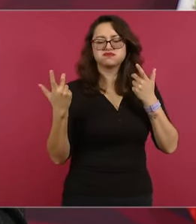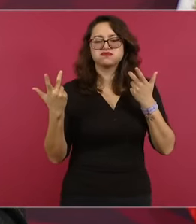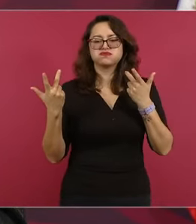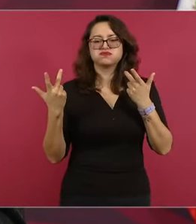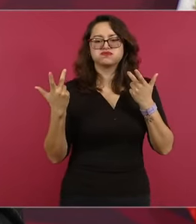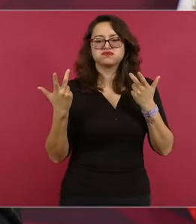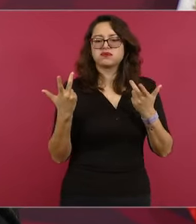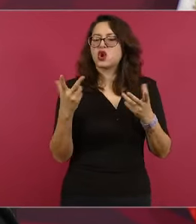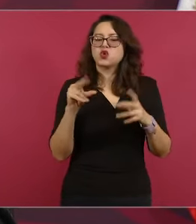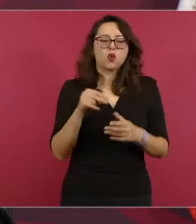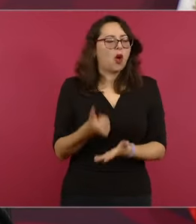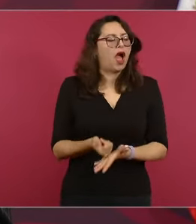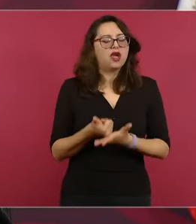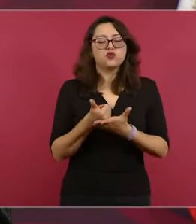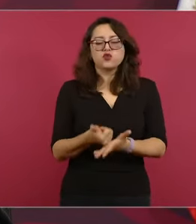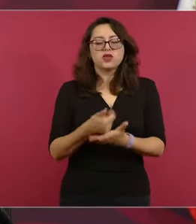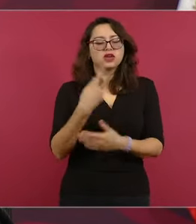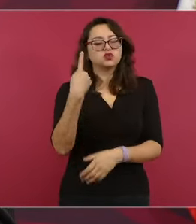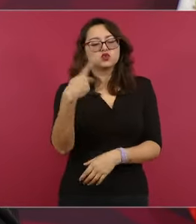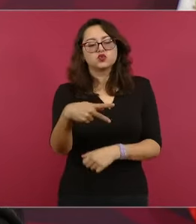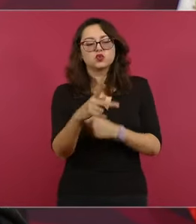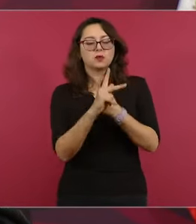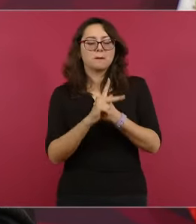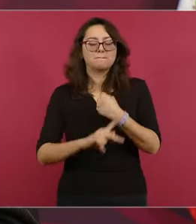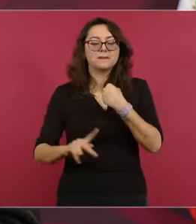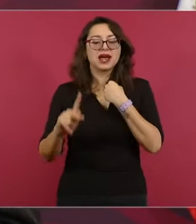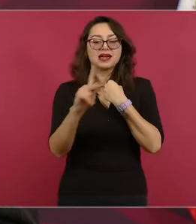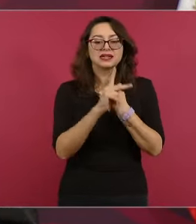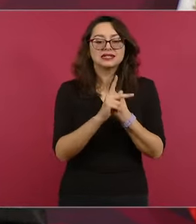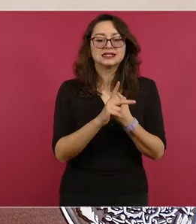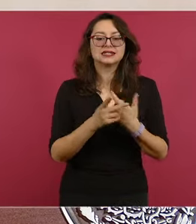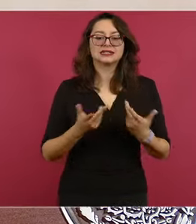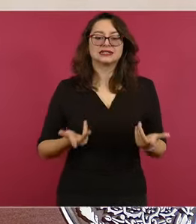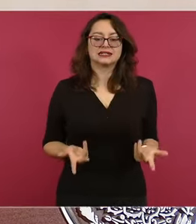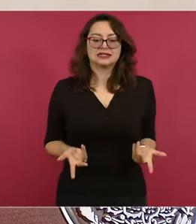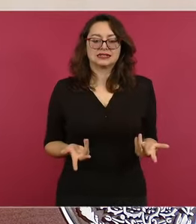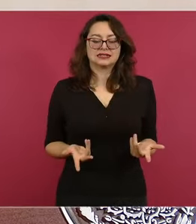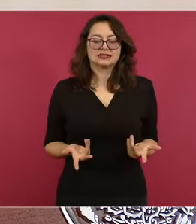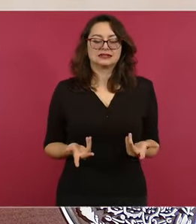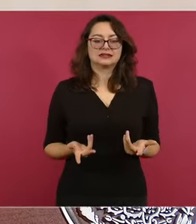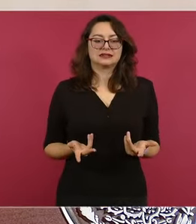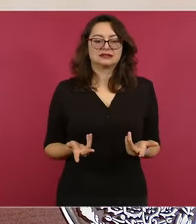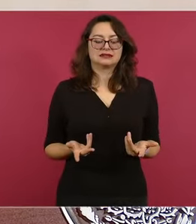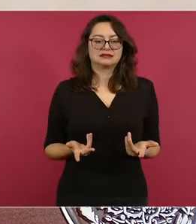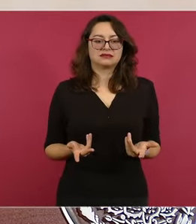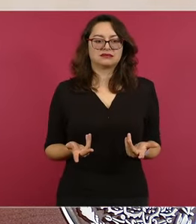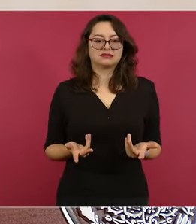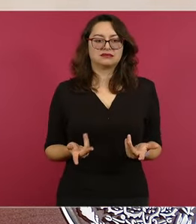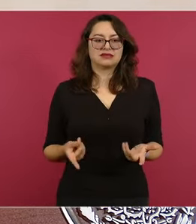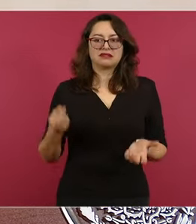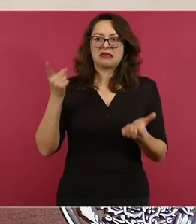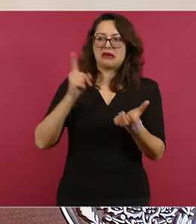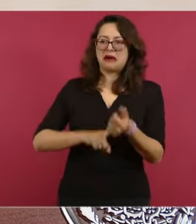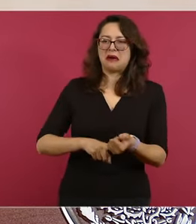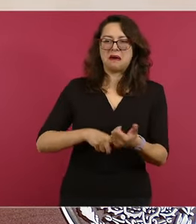en vez de ayudar a los pueblos, a las naciones,